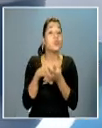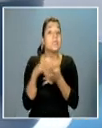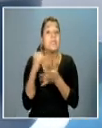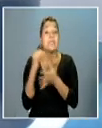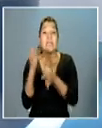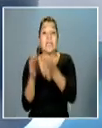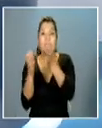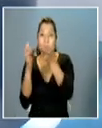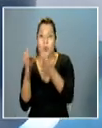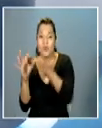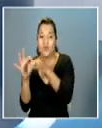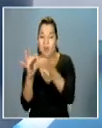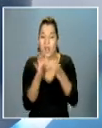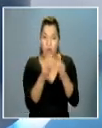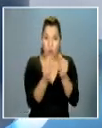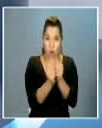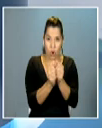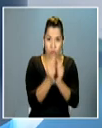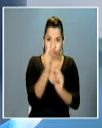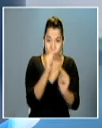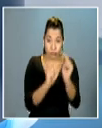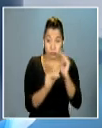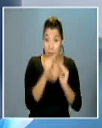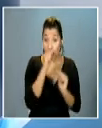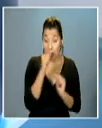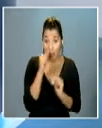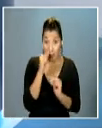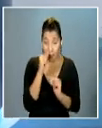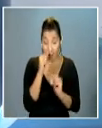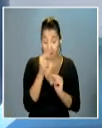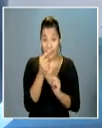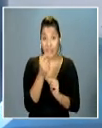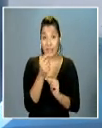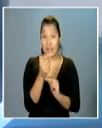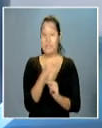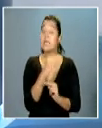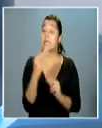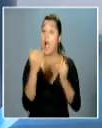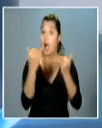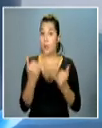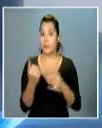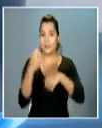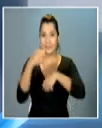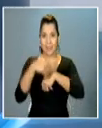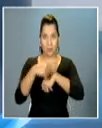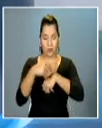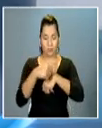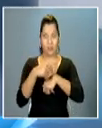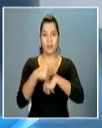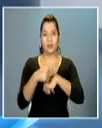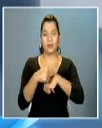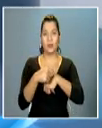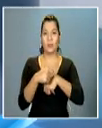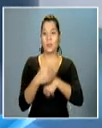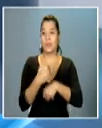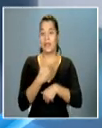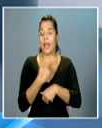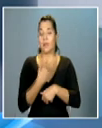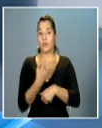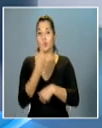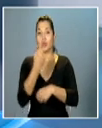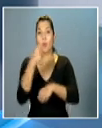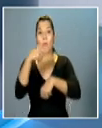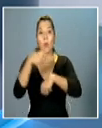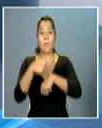narcotráfico. Lo cierto es que, y en este momento donde estamos viviendo un punto donde